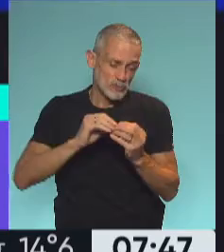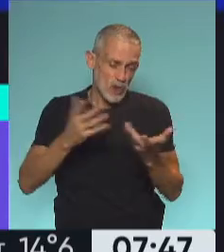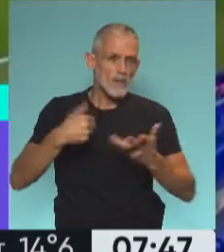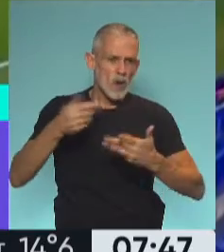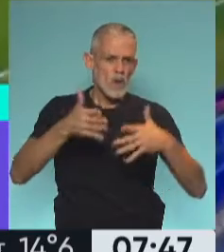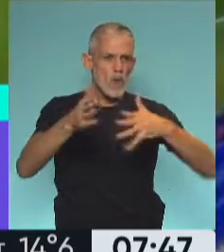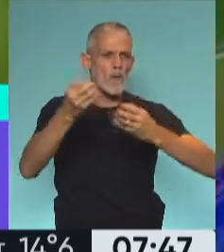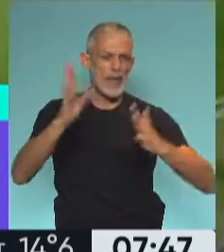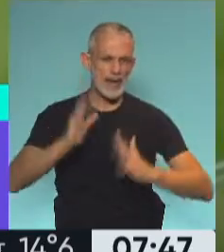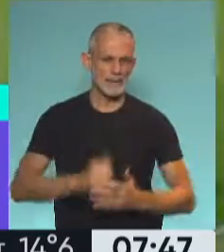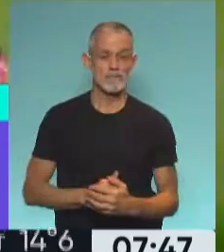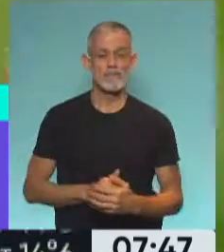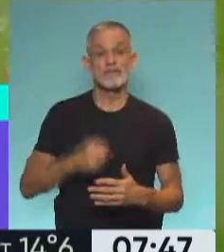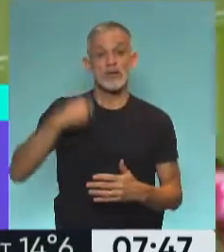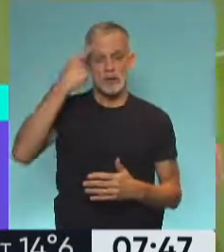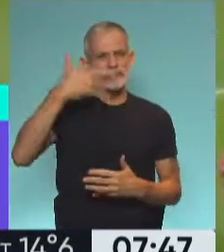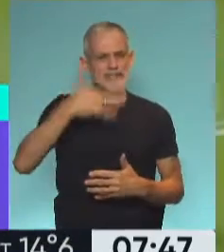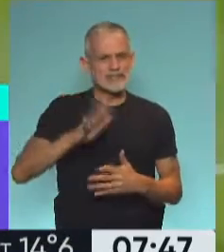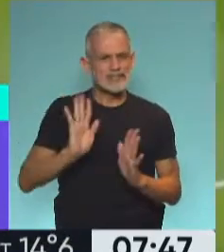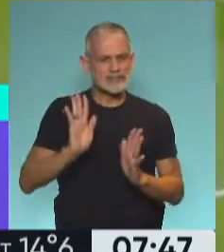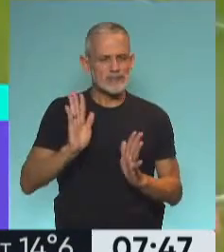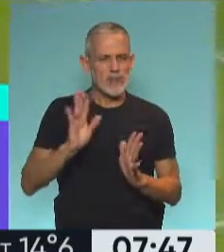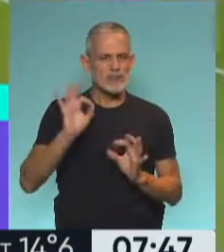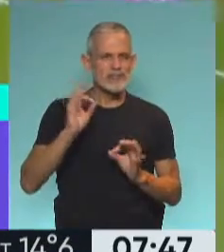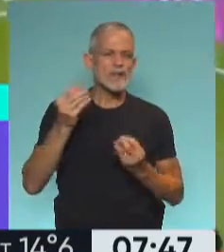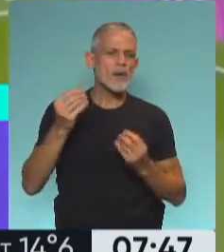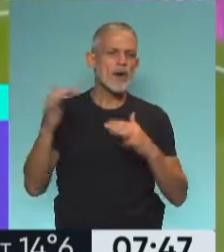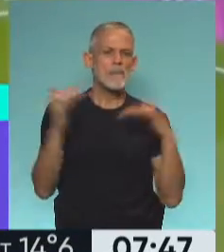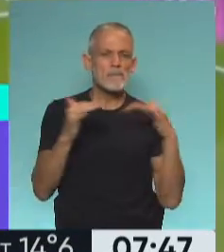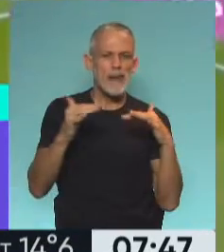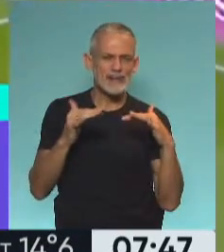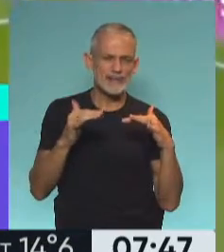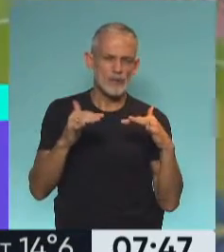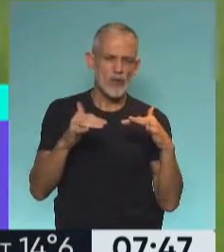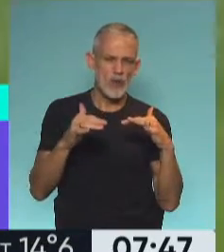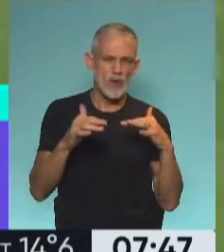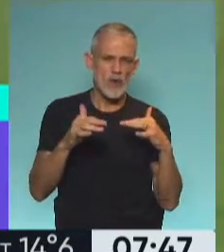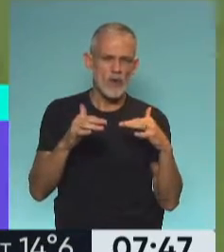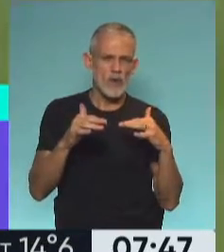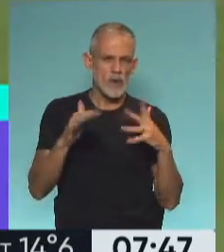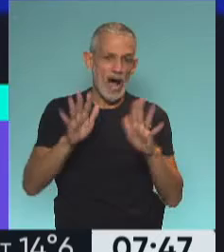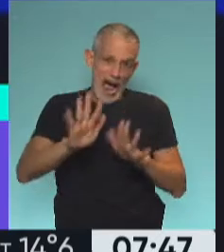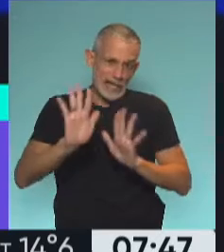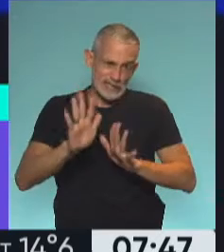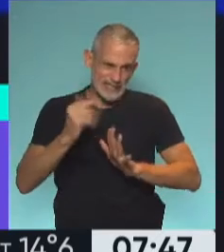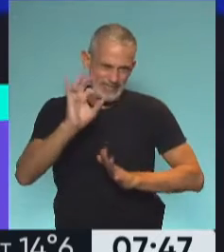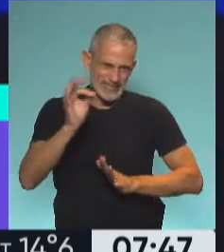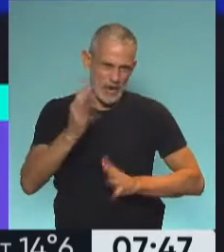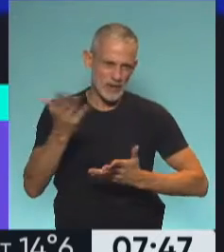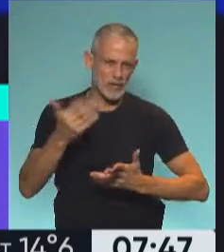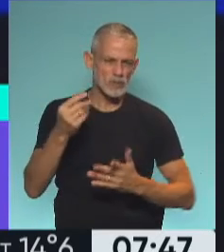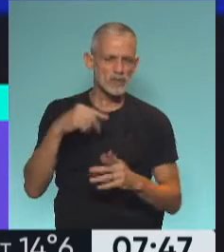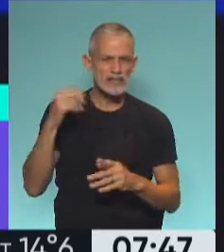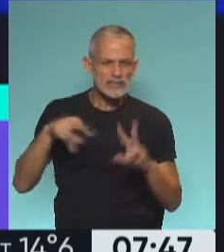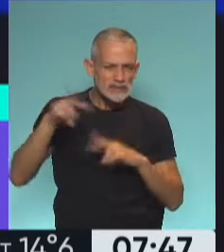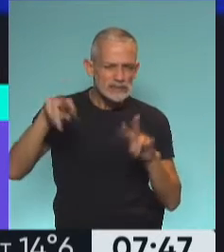por buen camino. Entendíamos que nos iban se nos iba a presentar el partido como se dio. Buscábamos